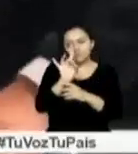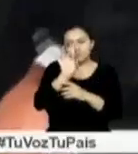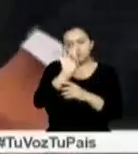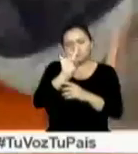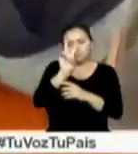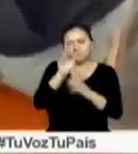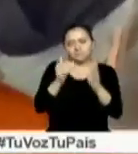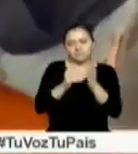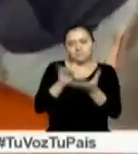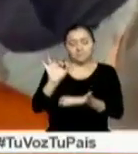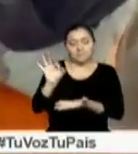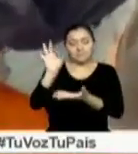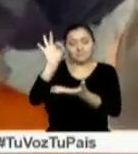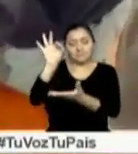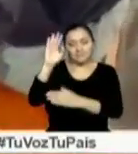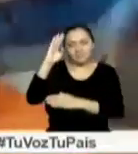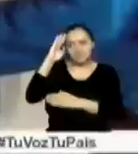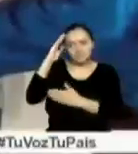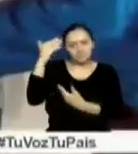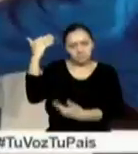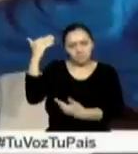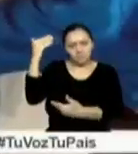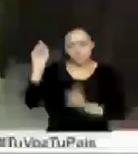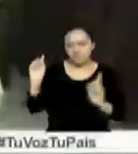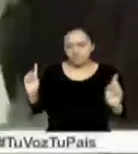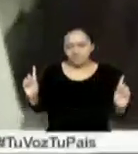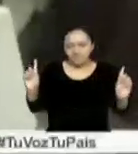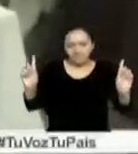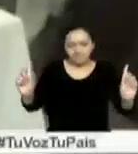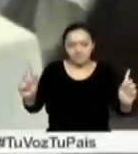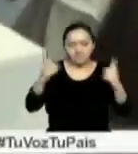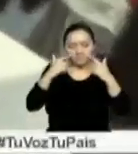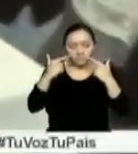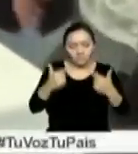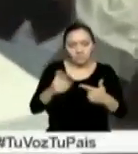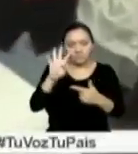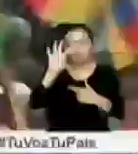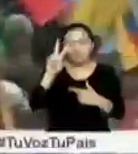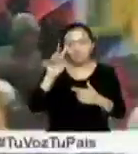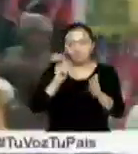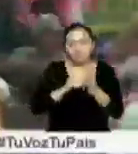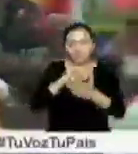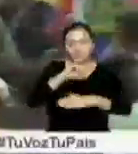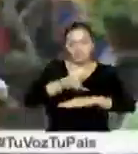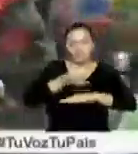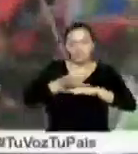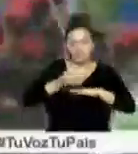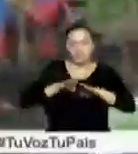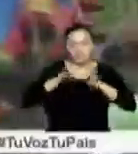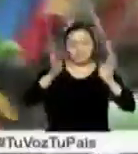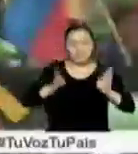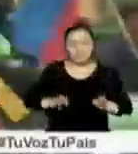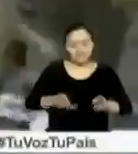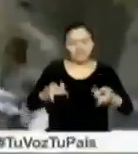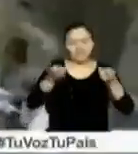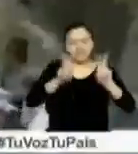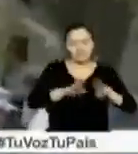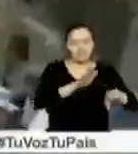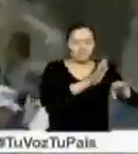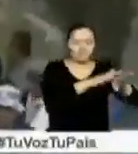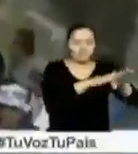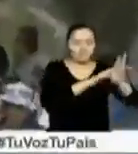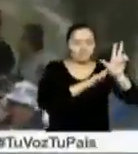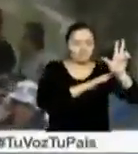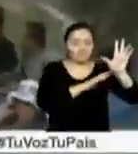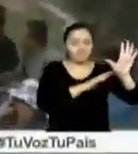delegados de organizaciones políticas porque son 42,000 juntas receptoras del voto además invitó al movimiento Alianza país